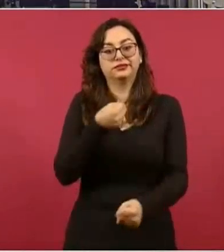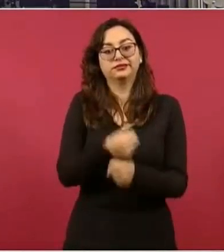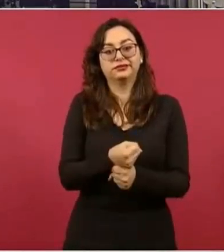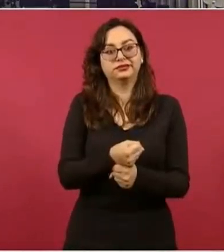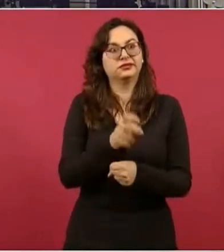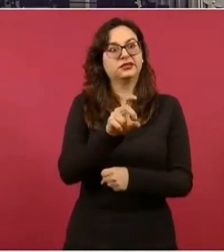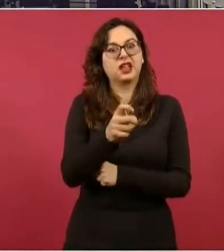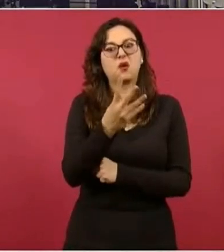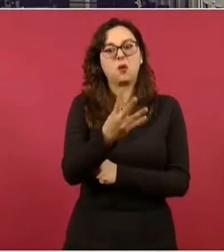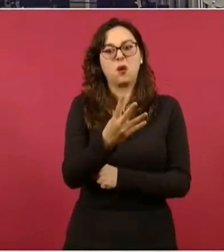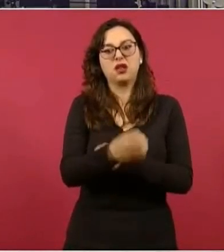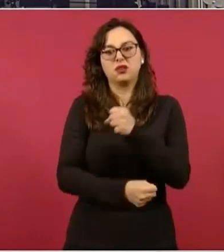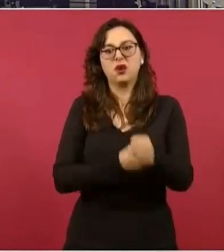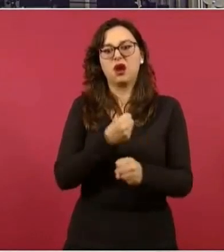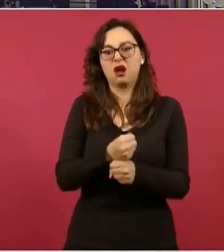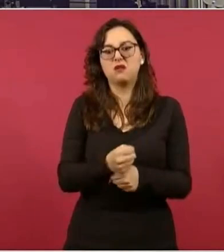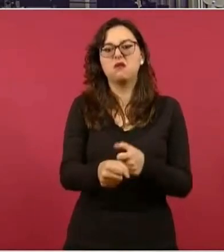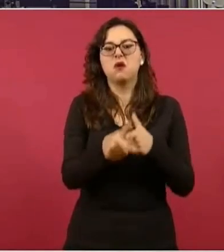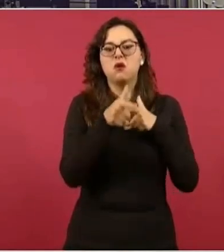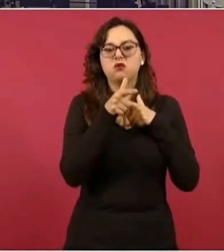34 años